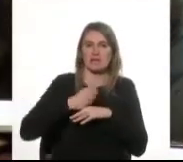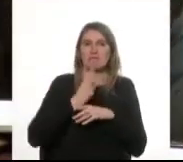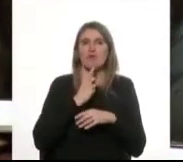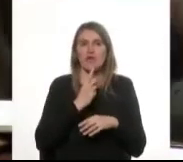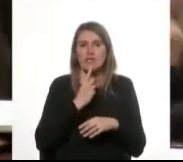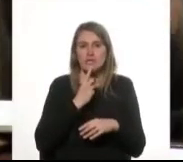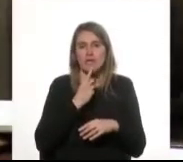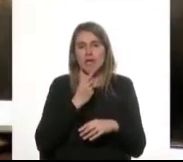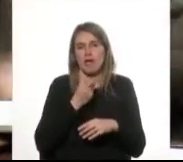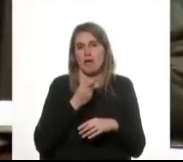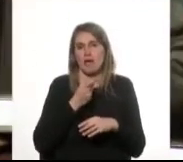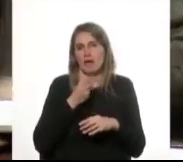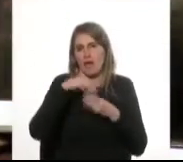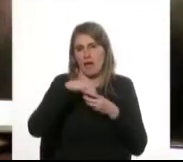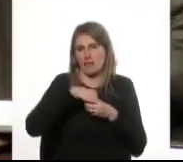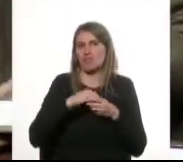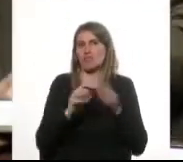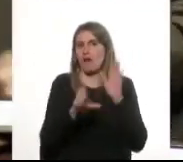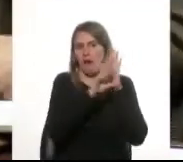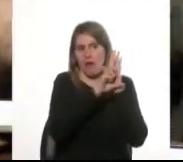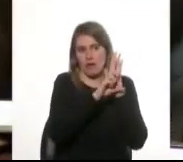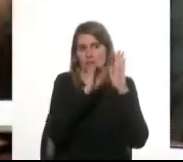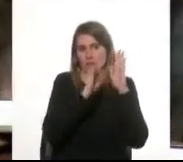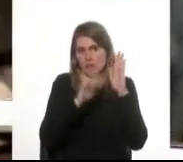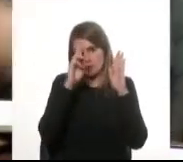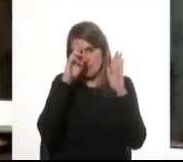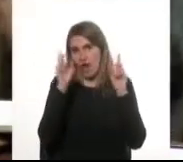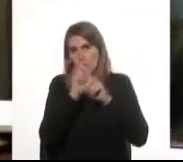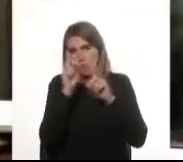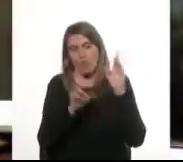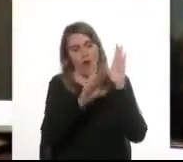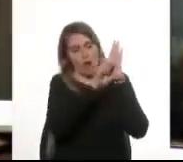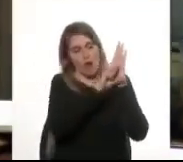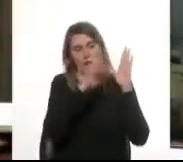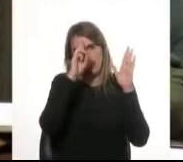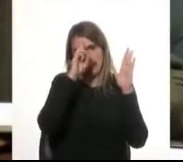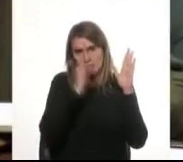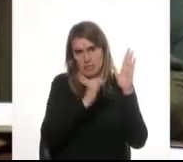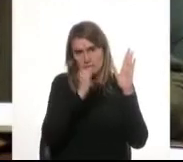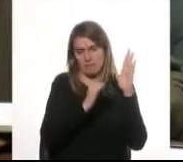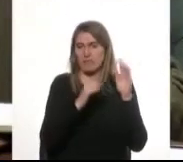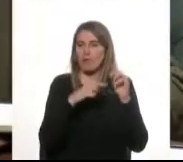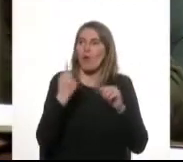de militar francamente en la legalidad, pero había desconfianza y miedo.